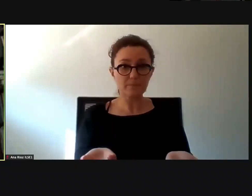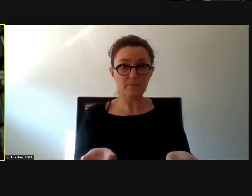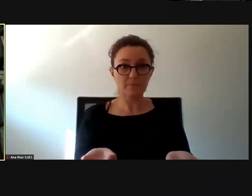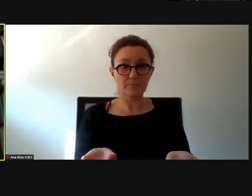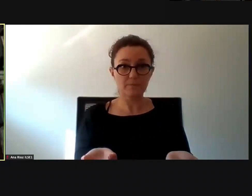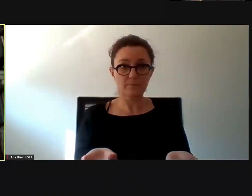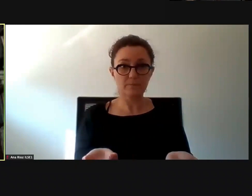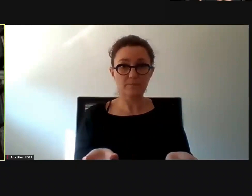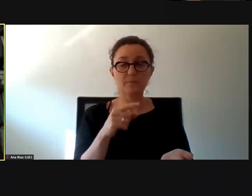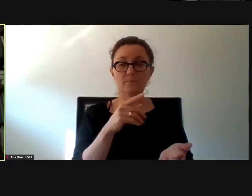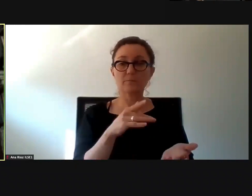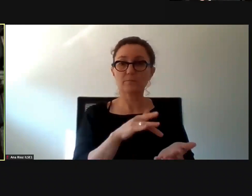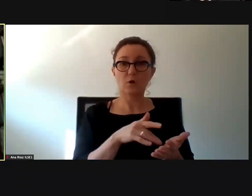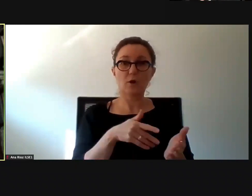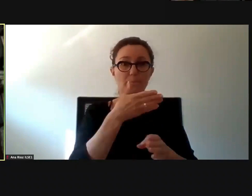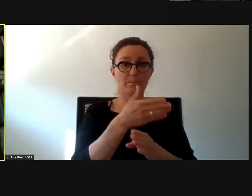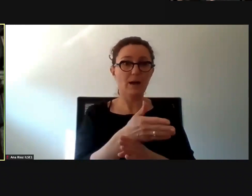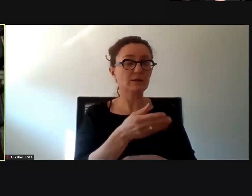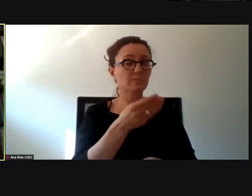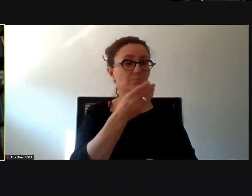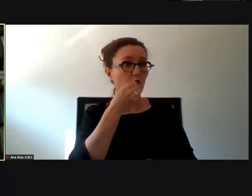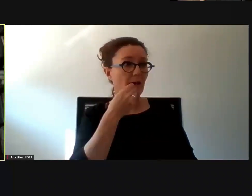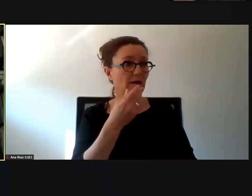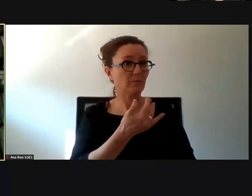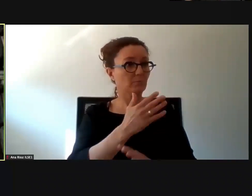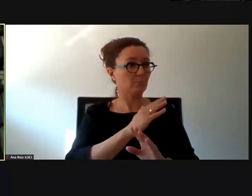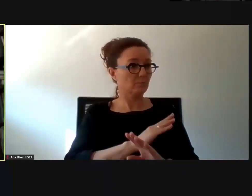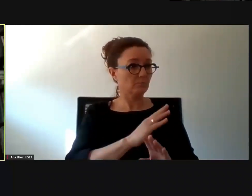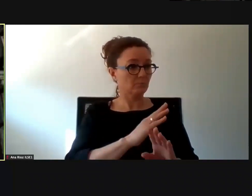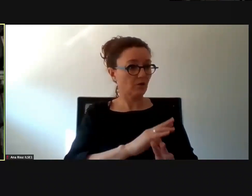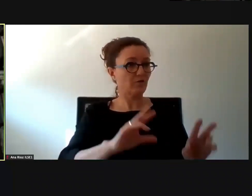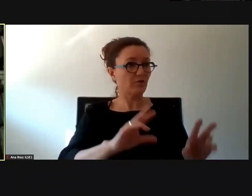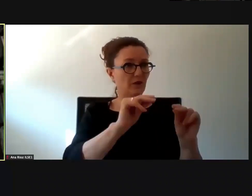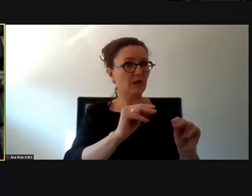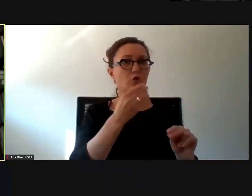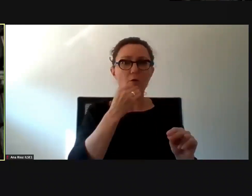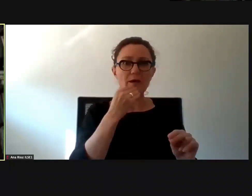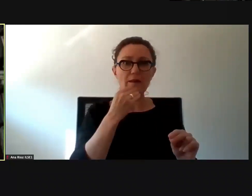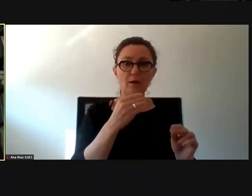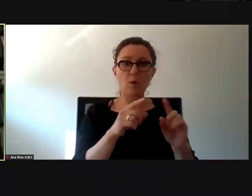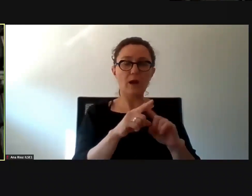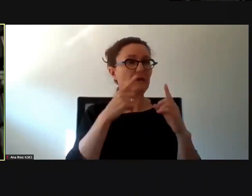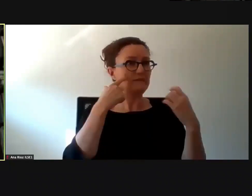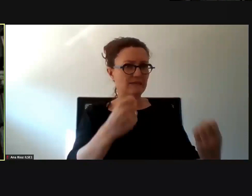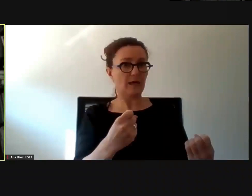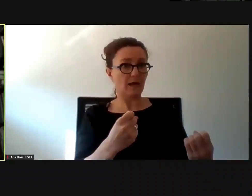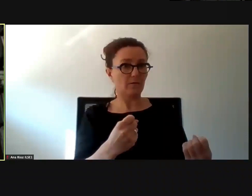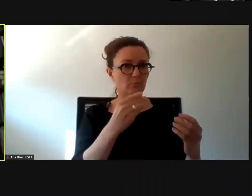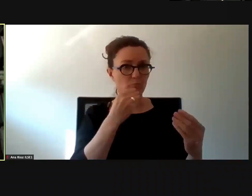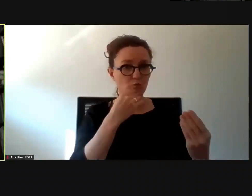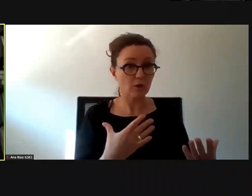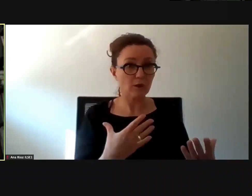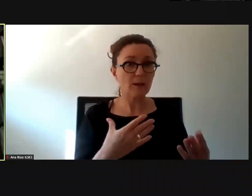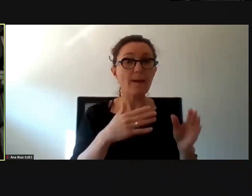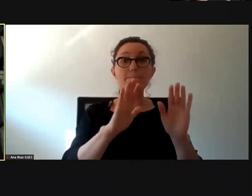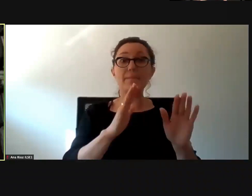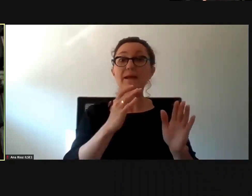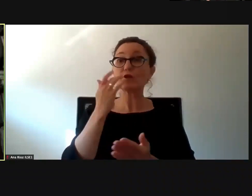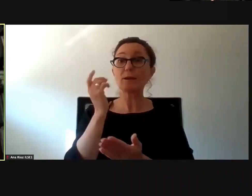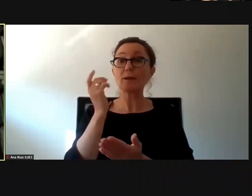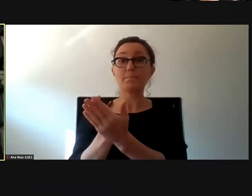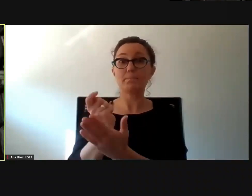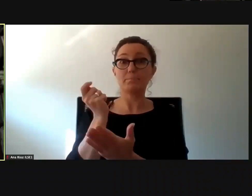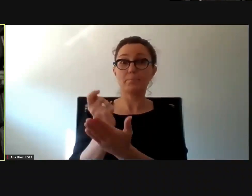vas a quitar el hambre y vas a mantenerte perfectamente, incluso una comida muy saludable, etcétera, etcétera. Pero cuando alguien paga por tener